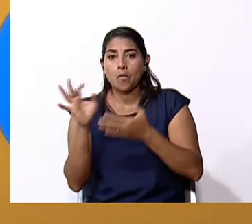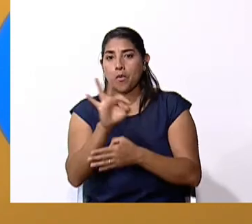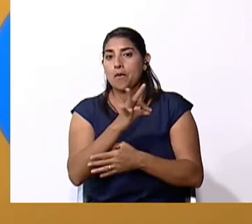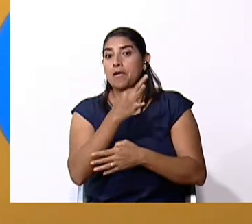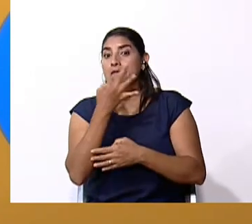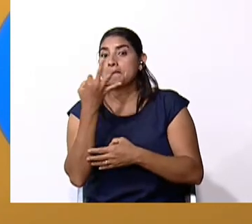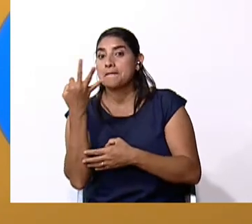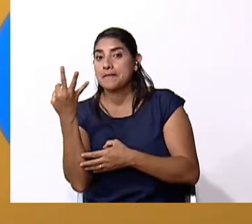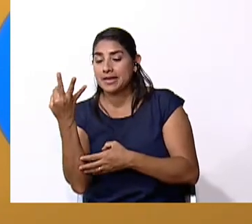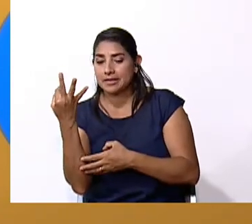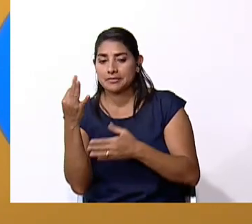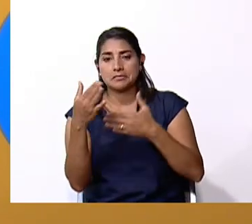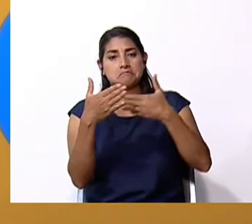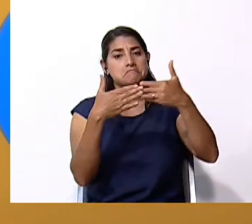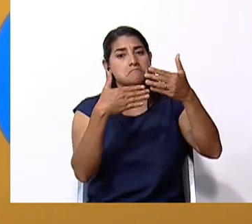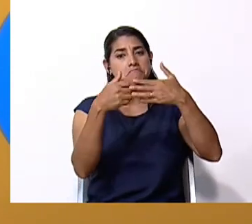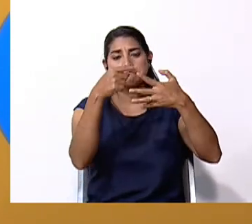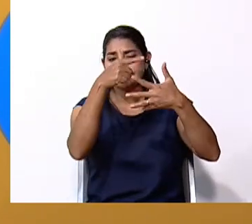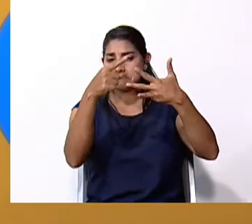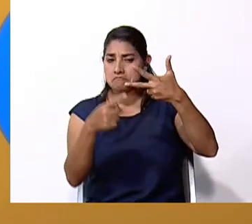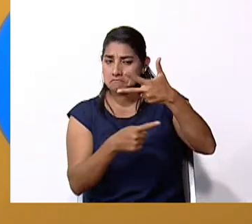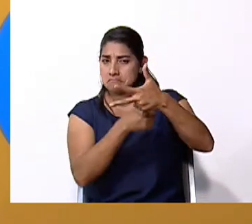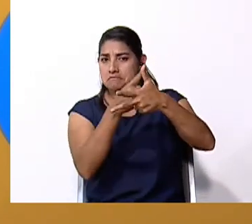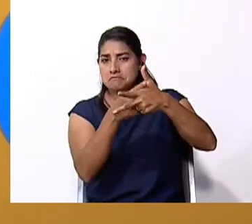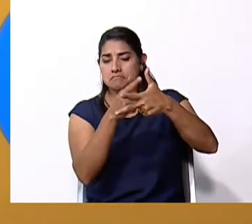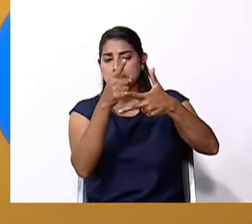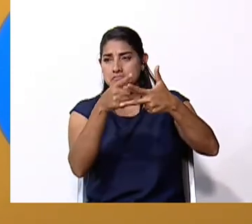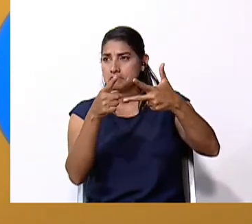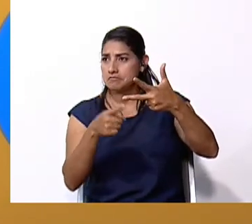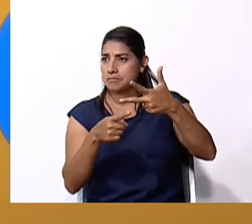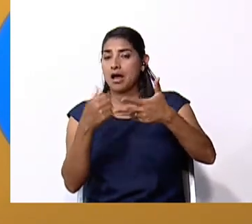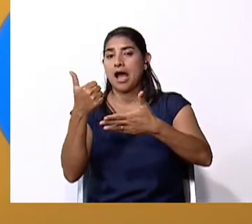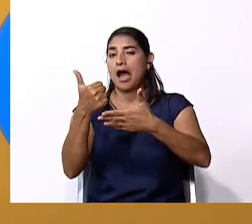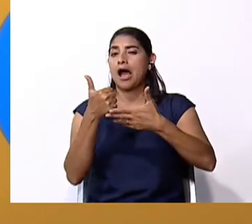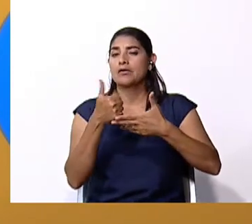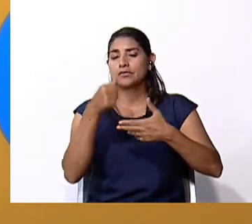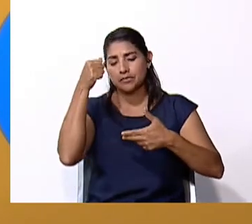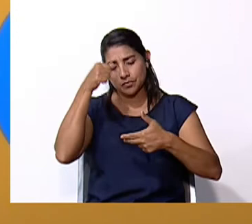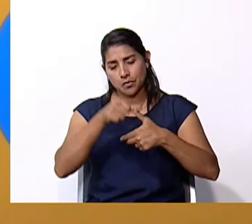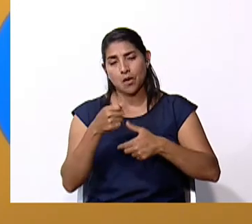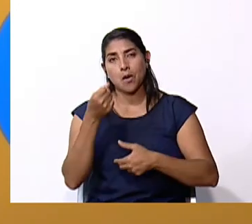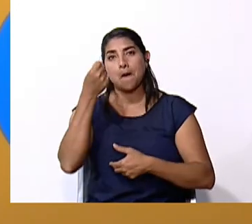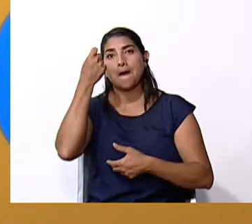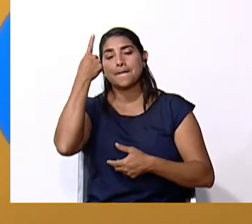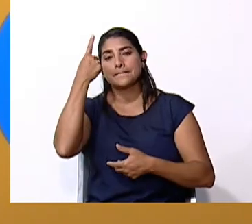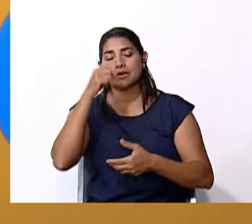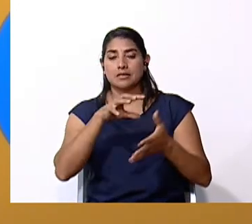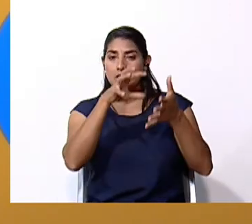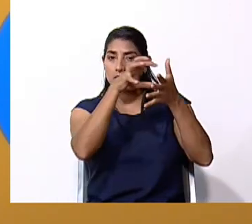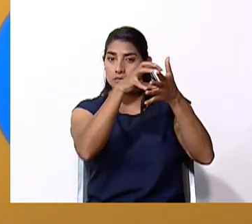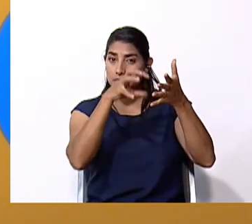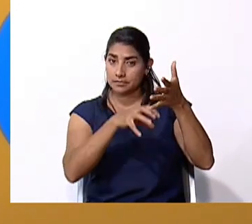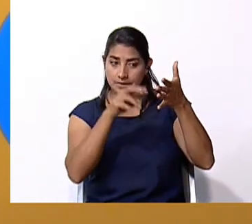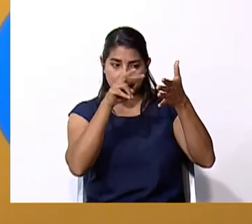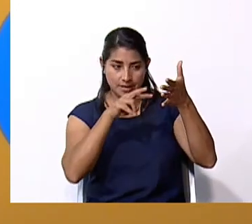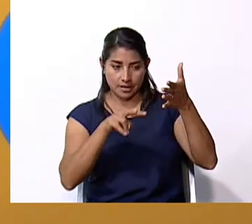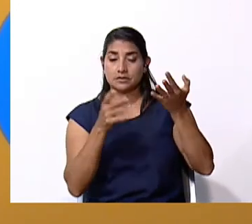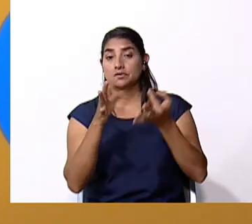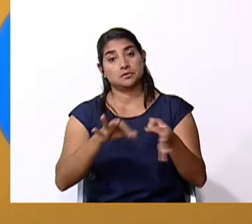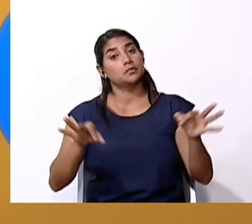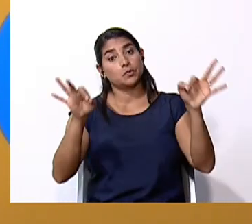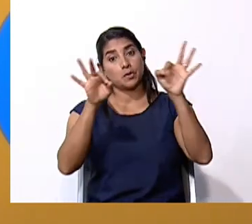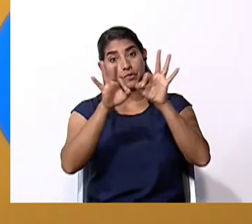uso de cualquiera de estas estrategias que me van a ayudar a comprender un texto. Muy